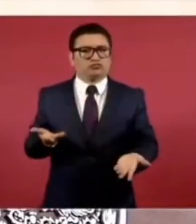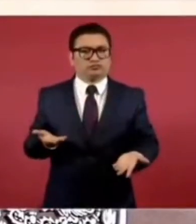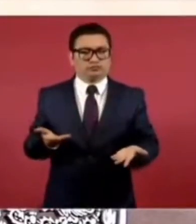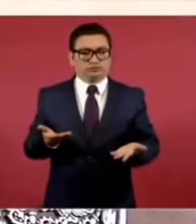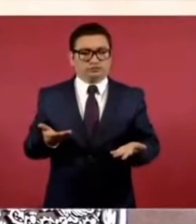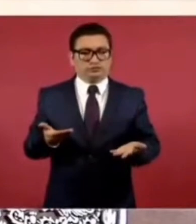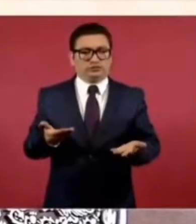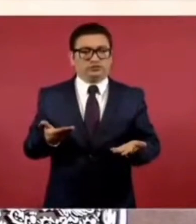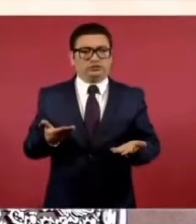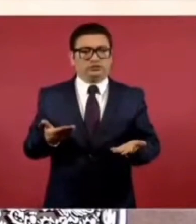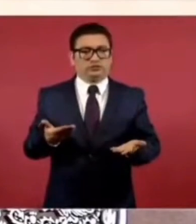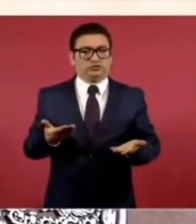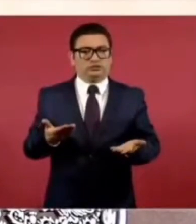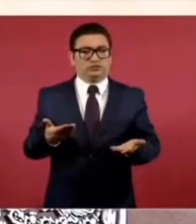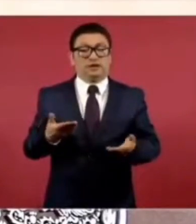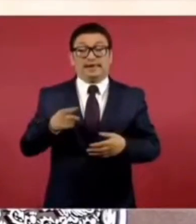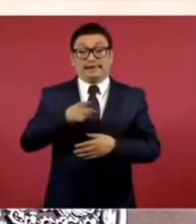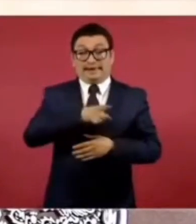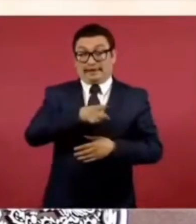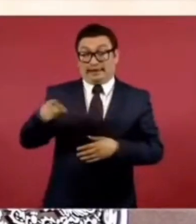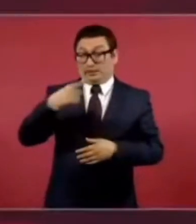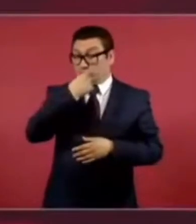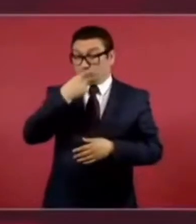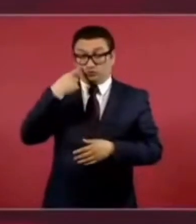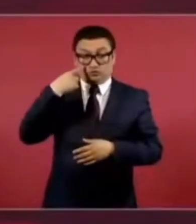que tiene siempre un juicio